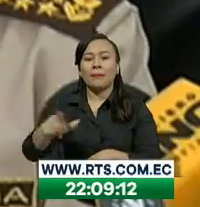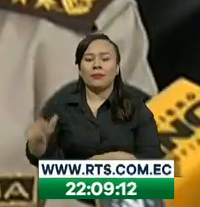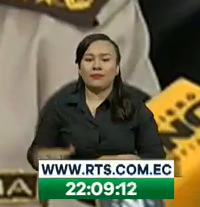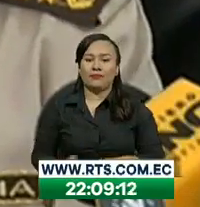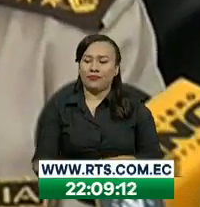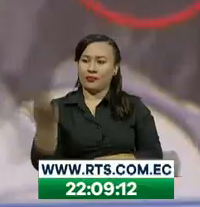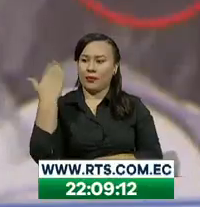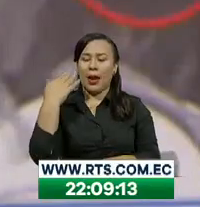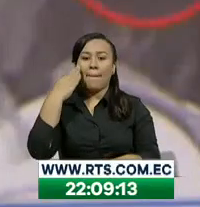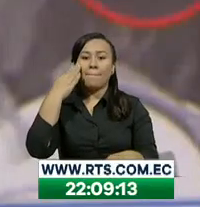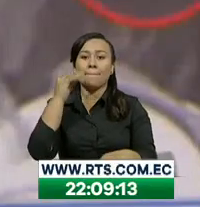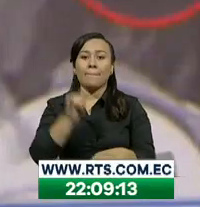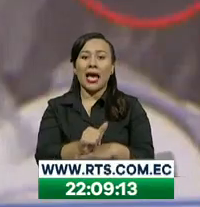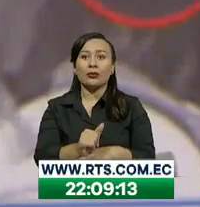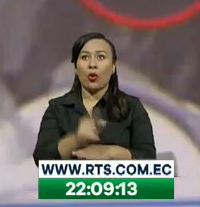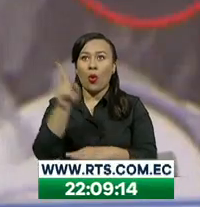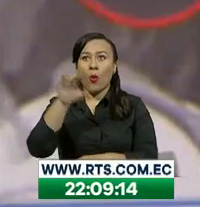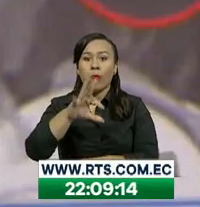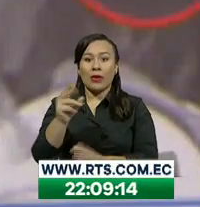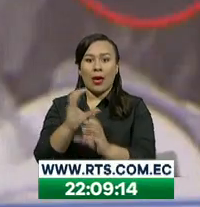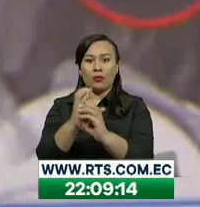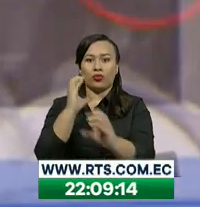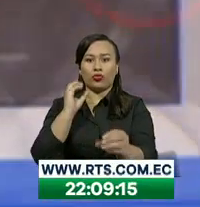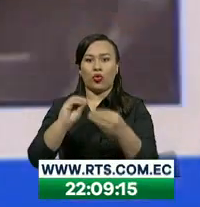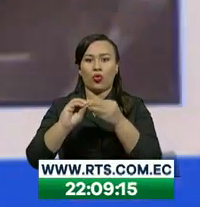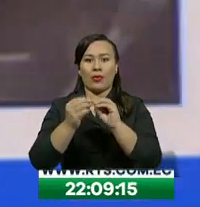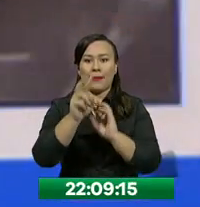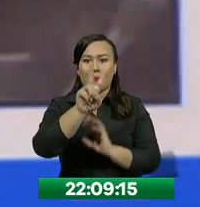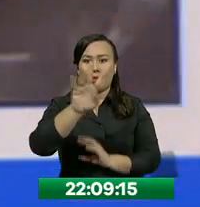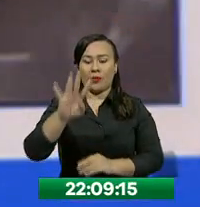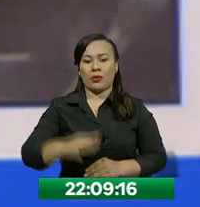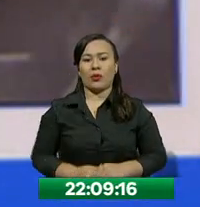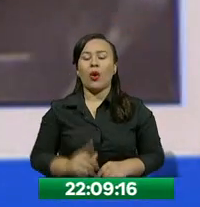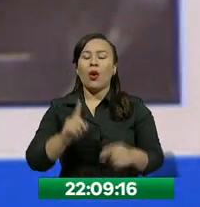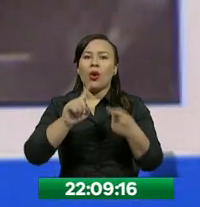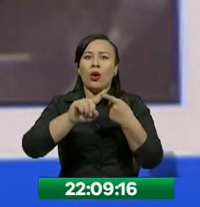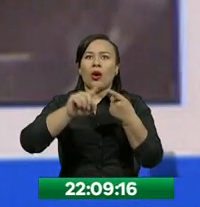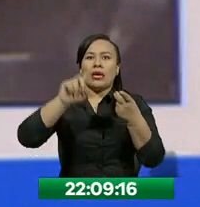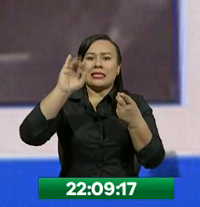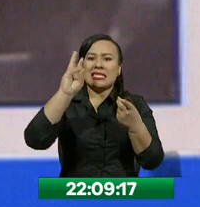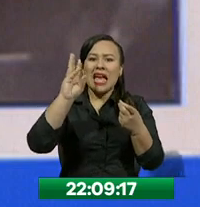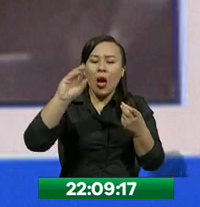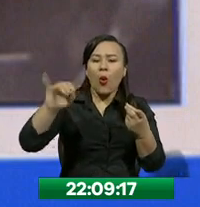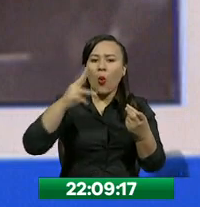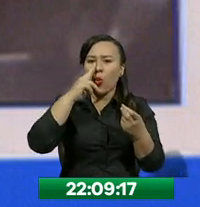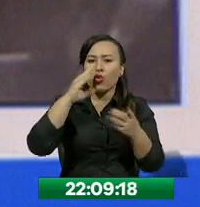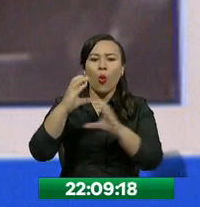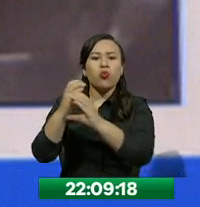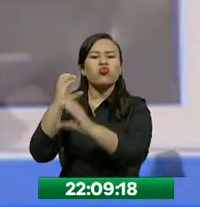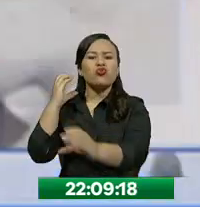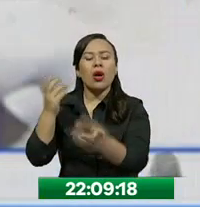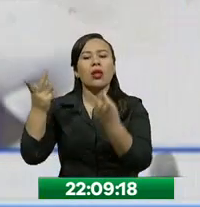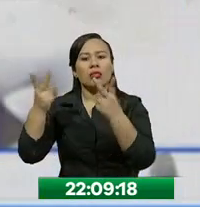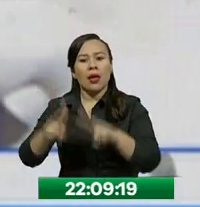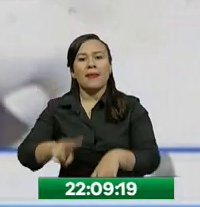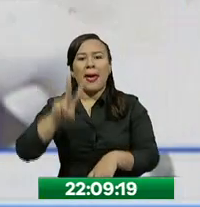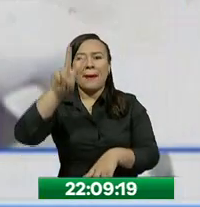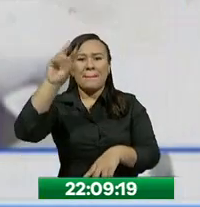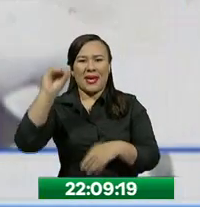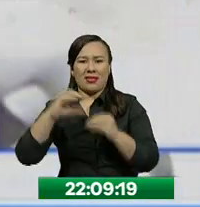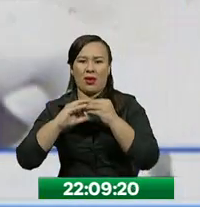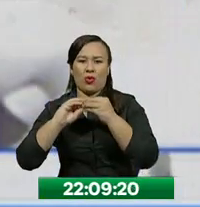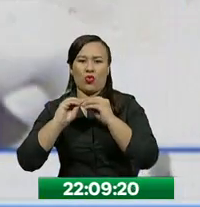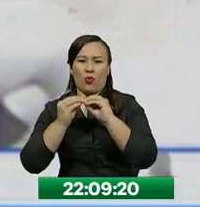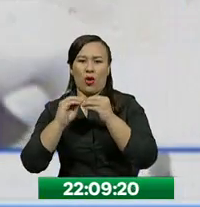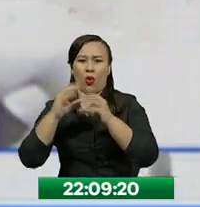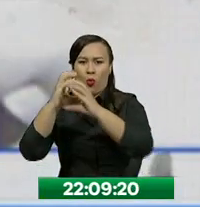mayo en el robo del bus de la línea 24, el 6 de julio en el robo del bus de la línea 20, el 7